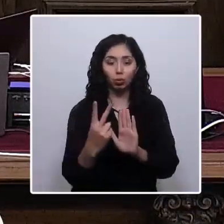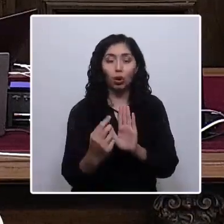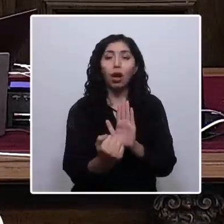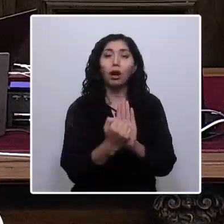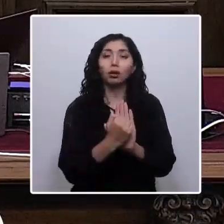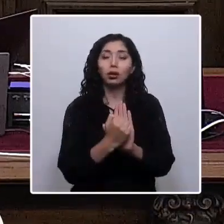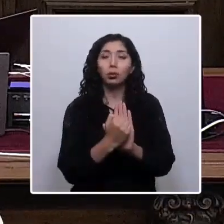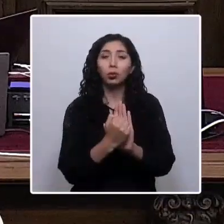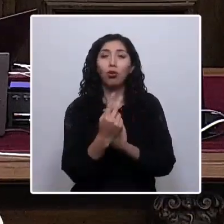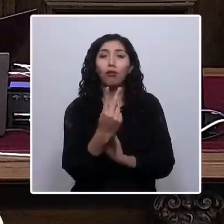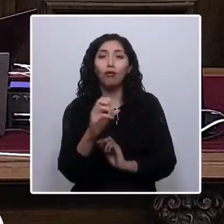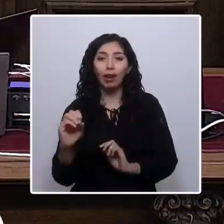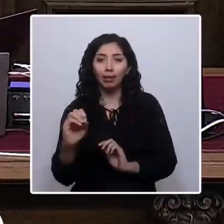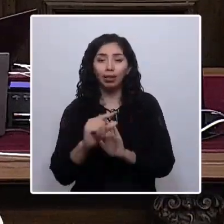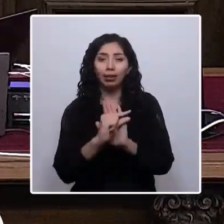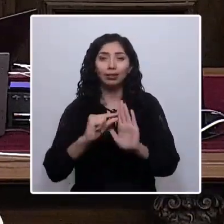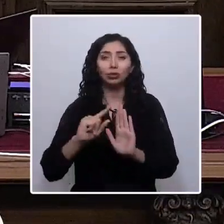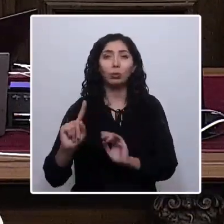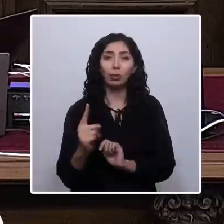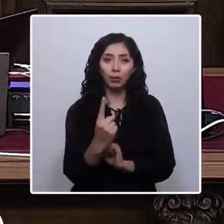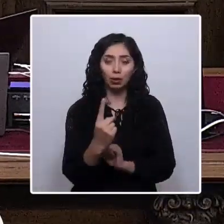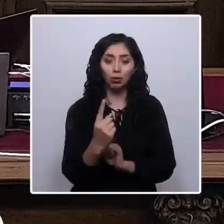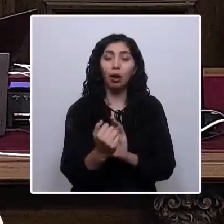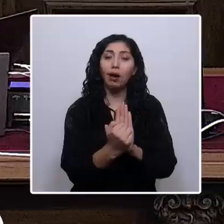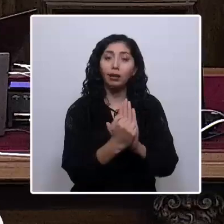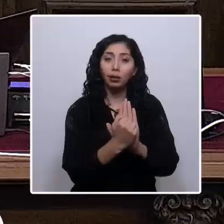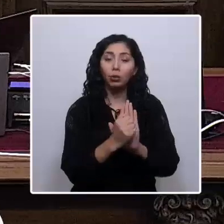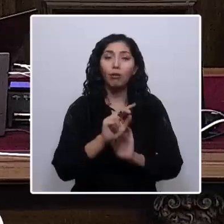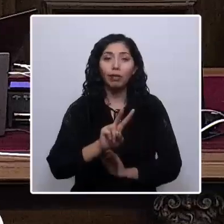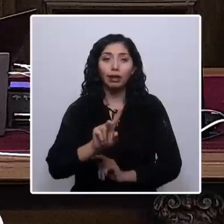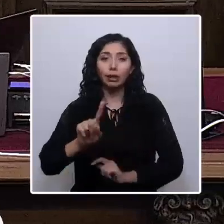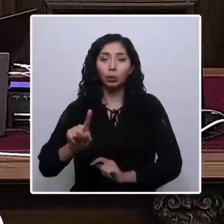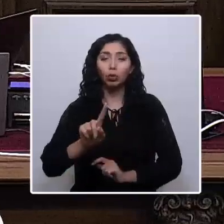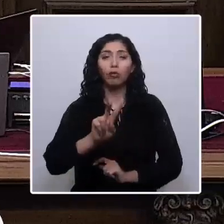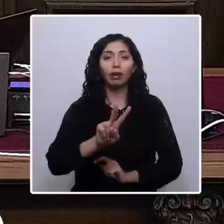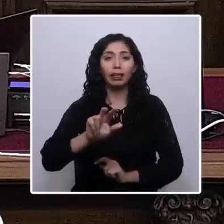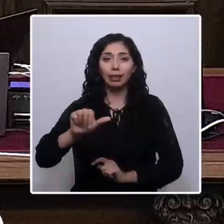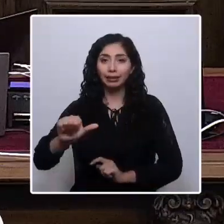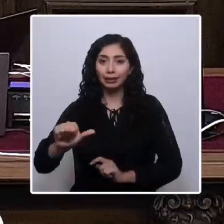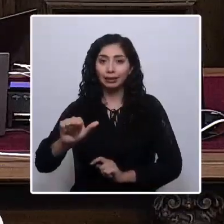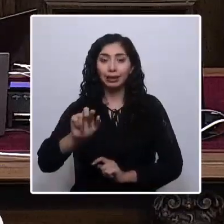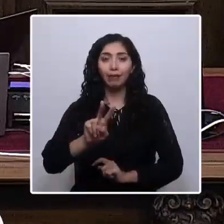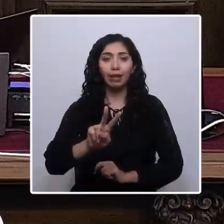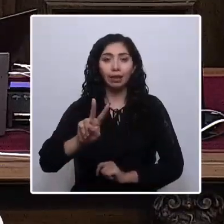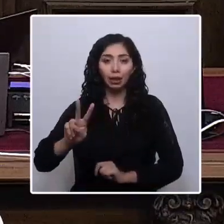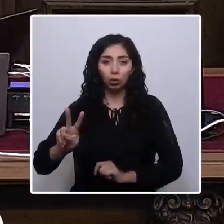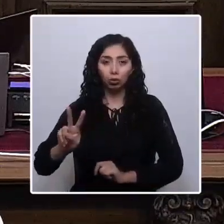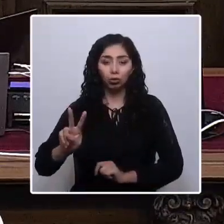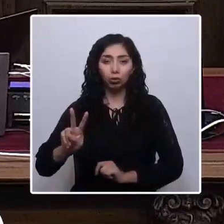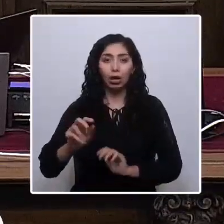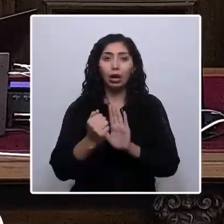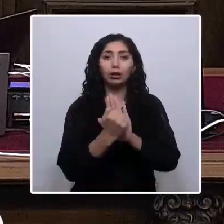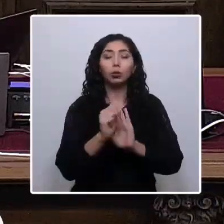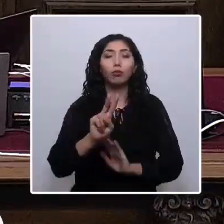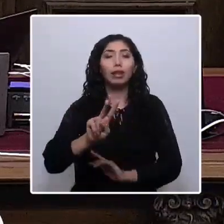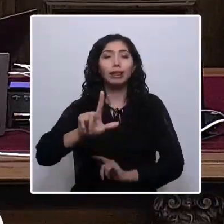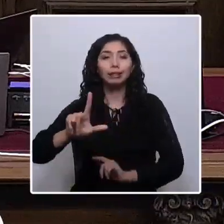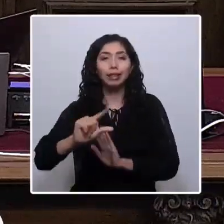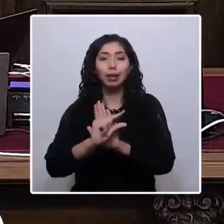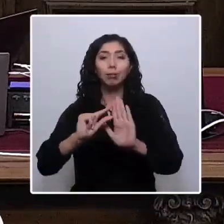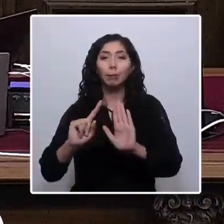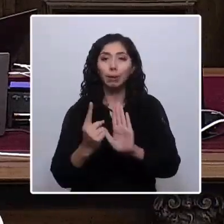artículo 20, inciso primero, artículos 21, 26, 22, artículo 27, inciso